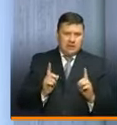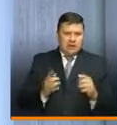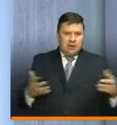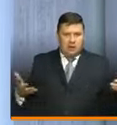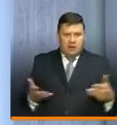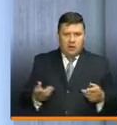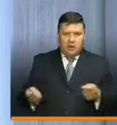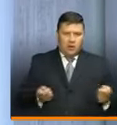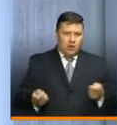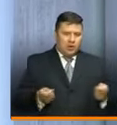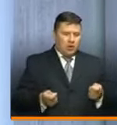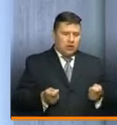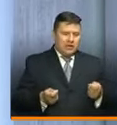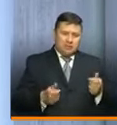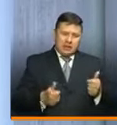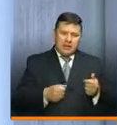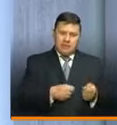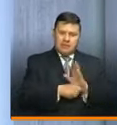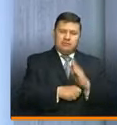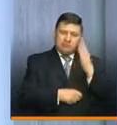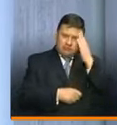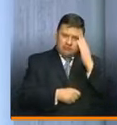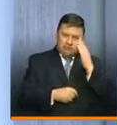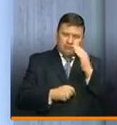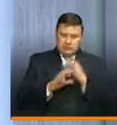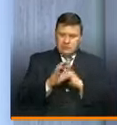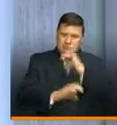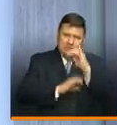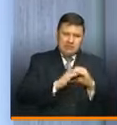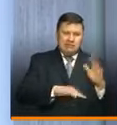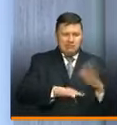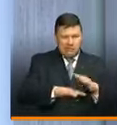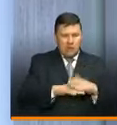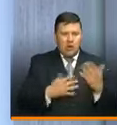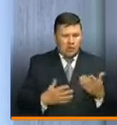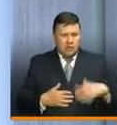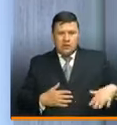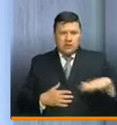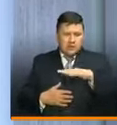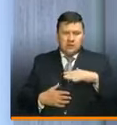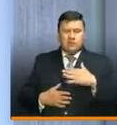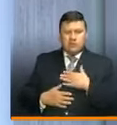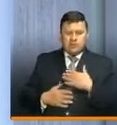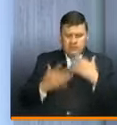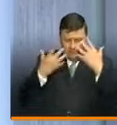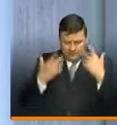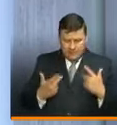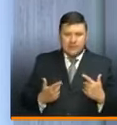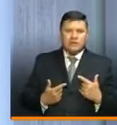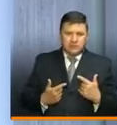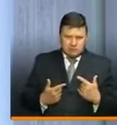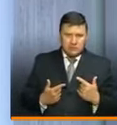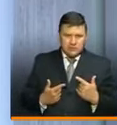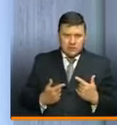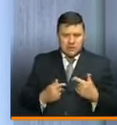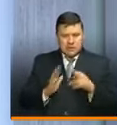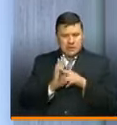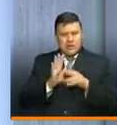a controlar el COVID. Todos los estudios internacionales reflejan cómo el distanciamiento físico es la